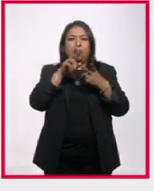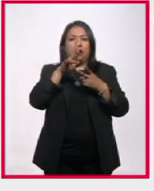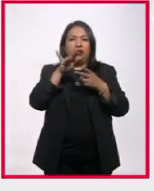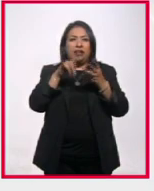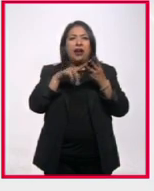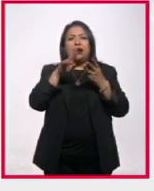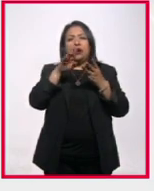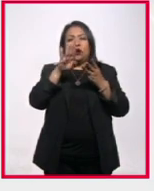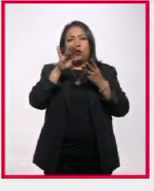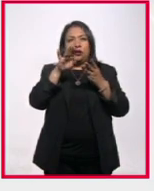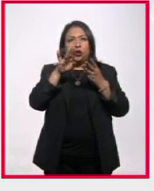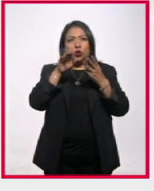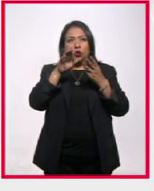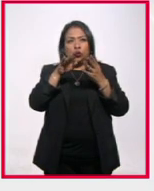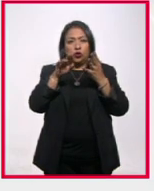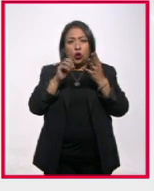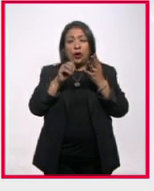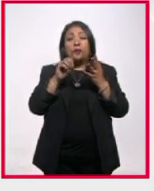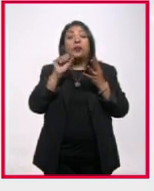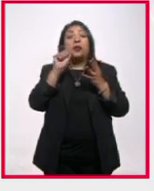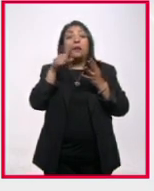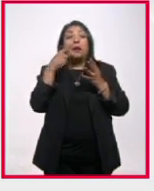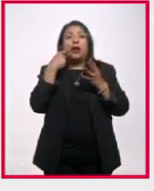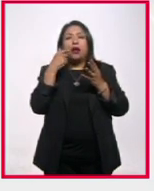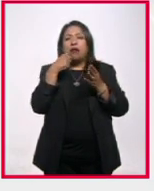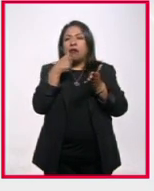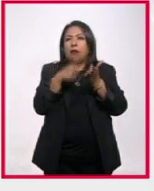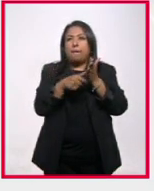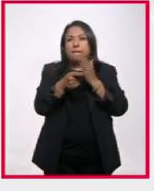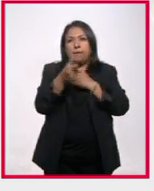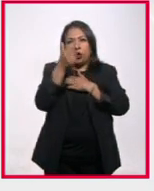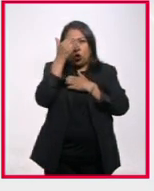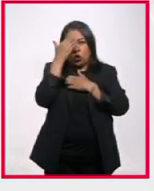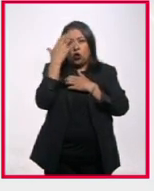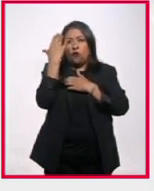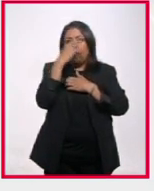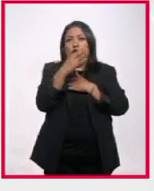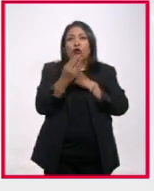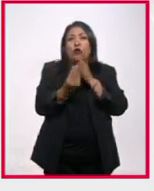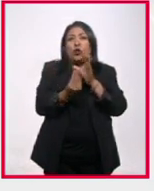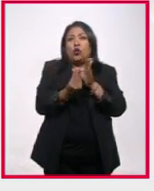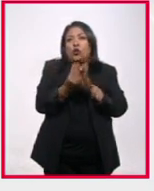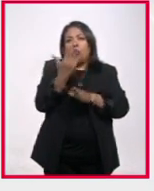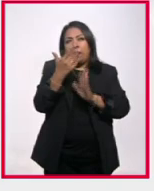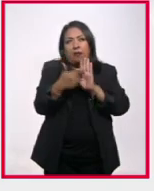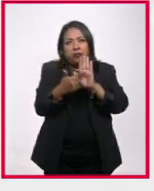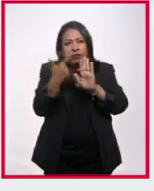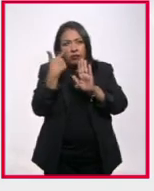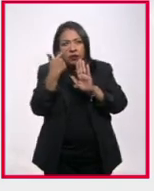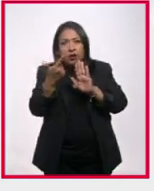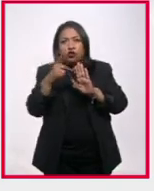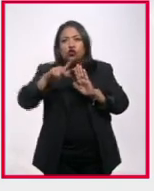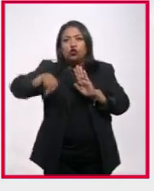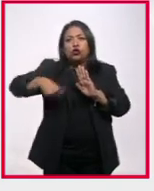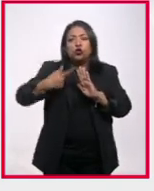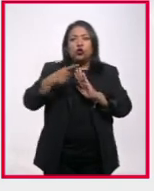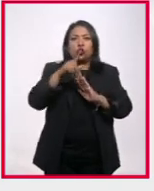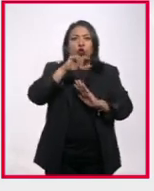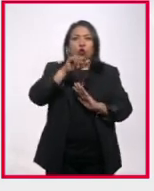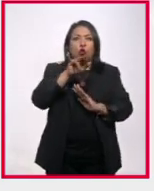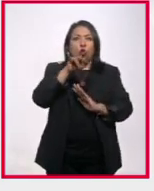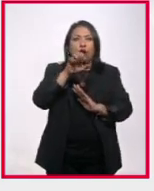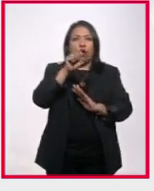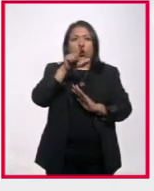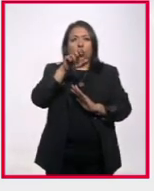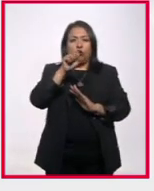Robinson Crusoe, además de correspondencia poco conocida y fotografías inéditas del acervo Juan Luis Buñuel.